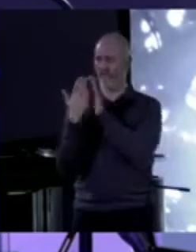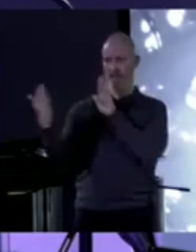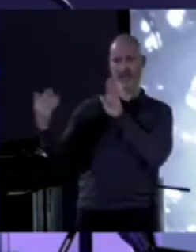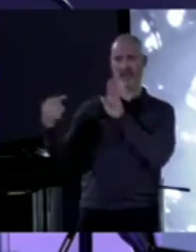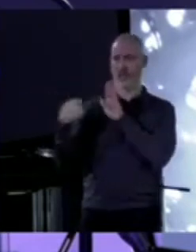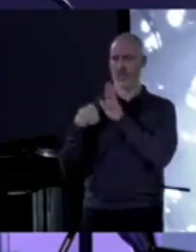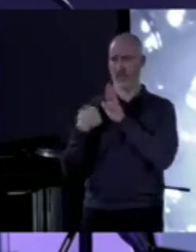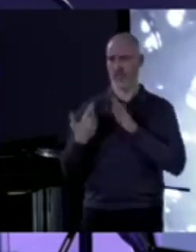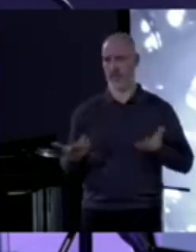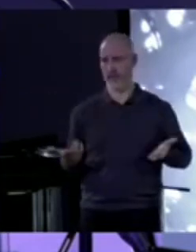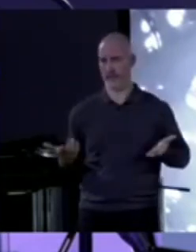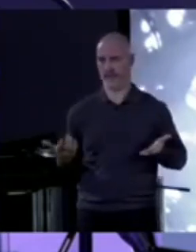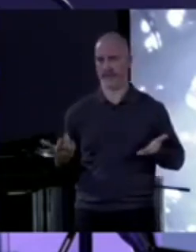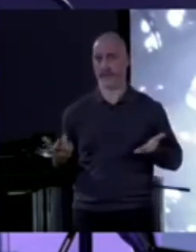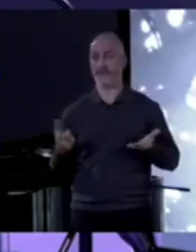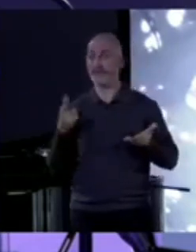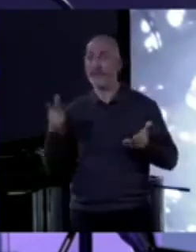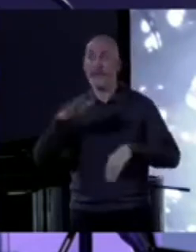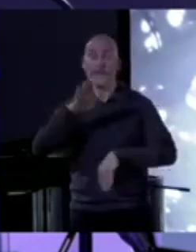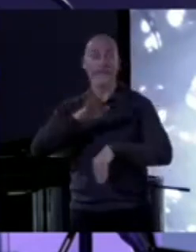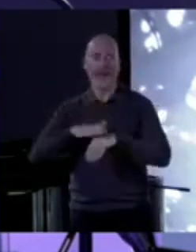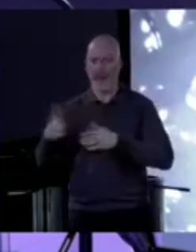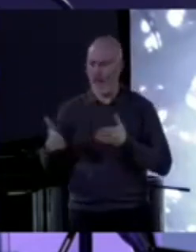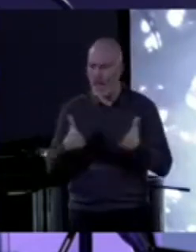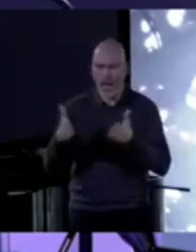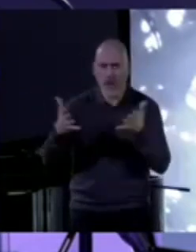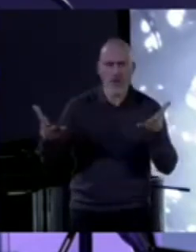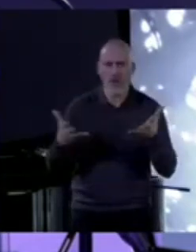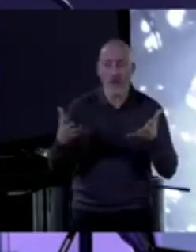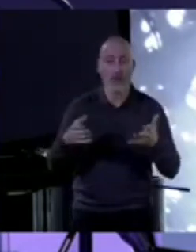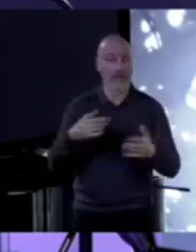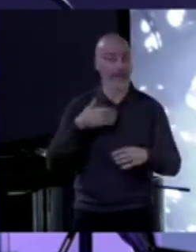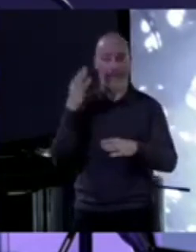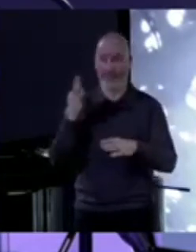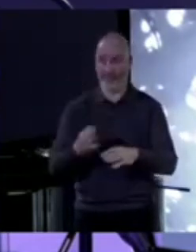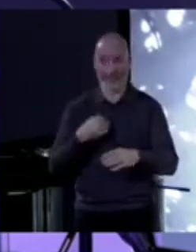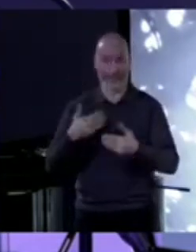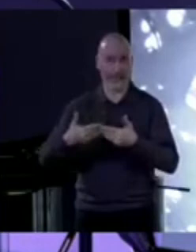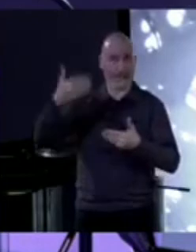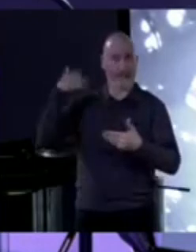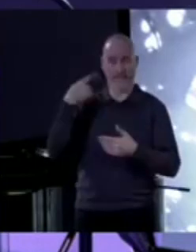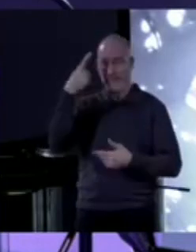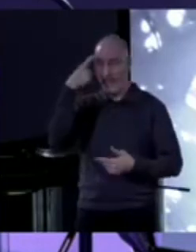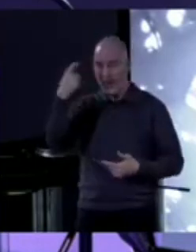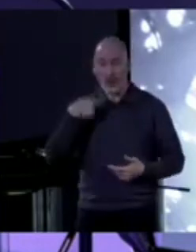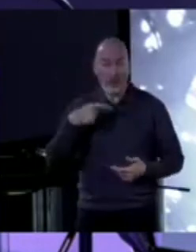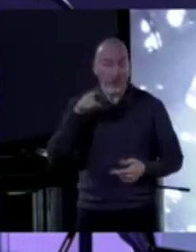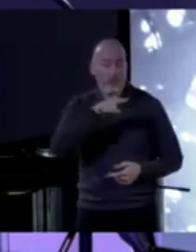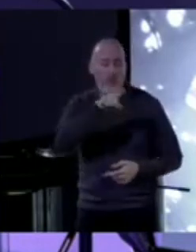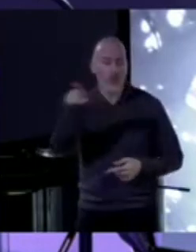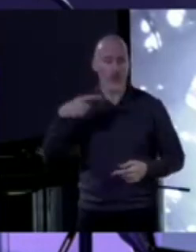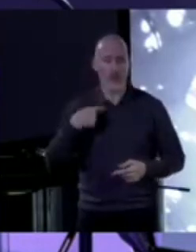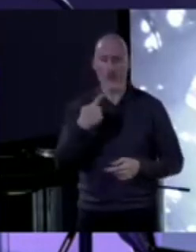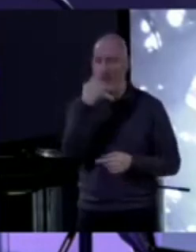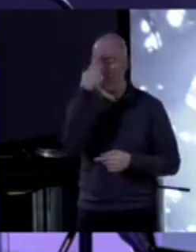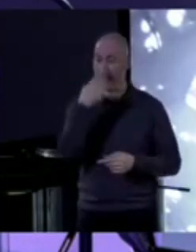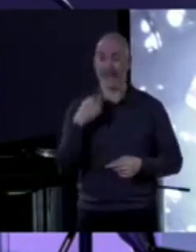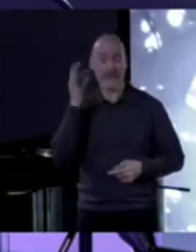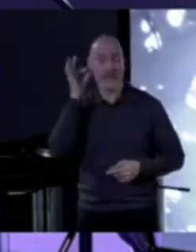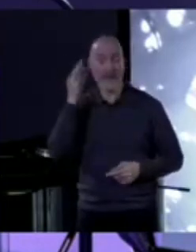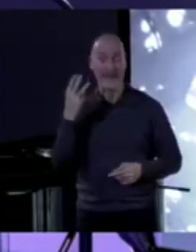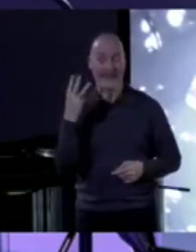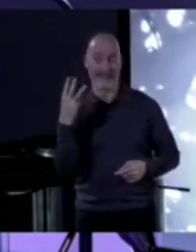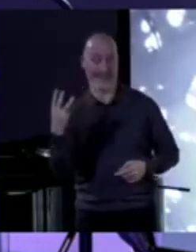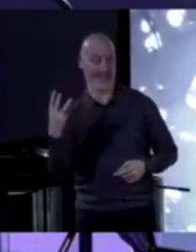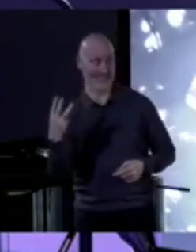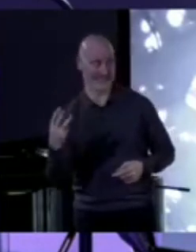enfrente. Y quizás para saber hacia dónde ir siempre hay que hacer memoria. Y les recuerdo una imagen que hay de tres mujeres, de